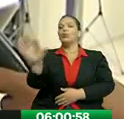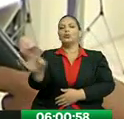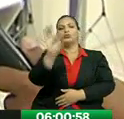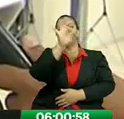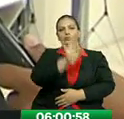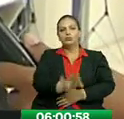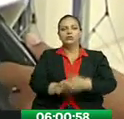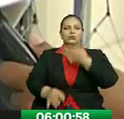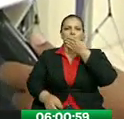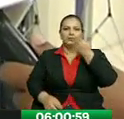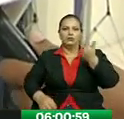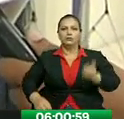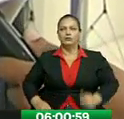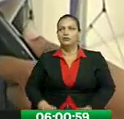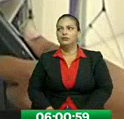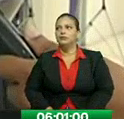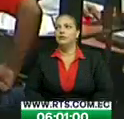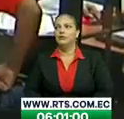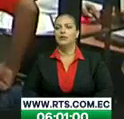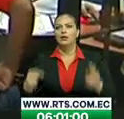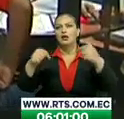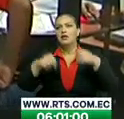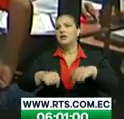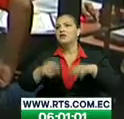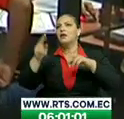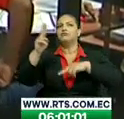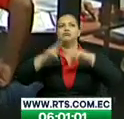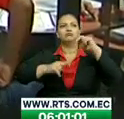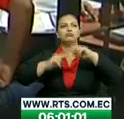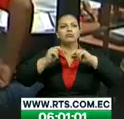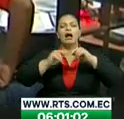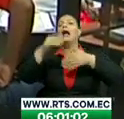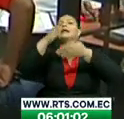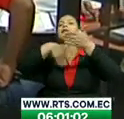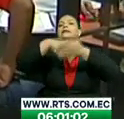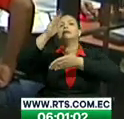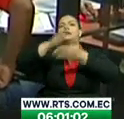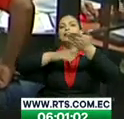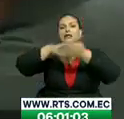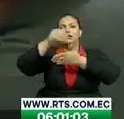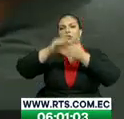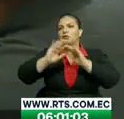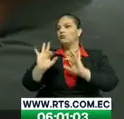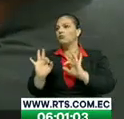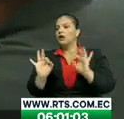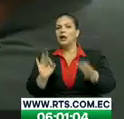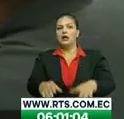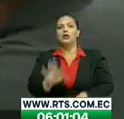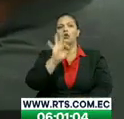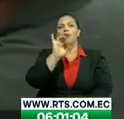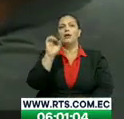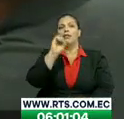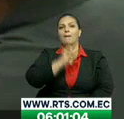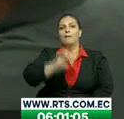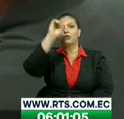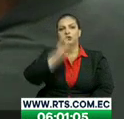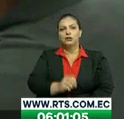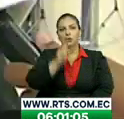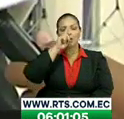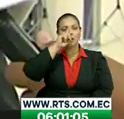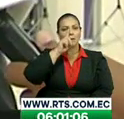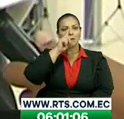espacio, renovado alrededor de un 90% del personal administrativo, no podemos tampoco juzgar a todas las personas, sin embargo, es un